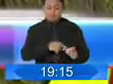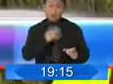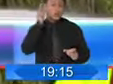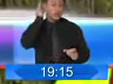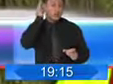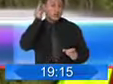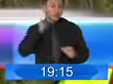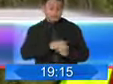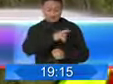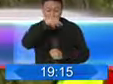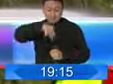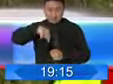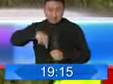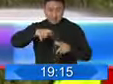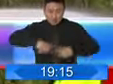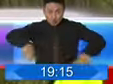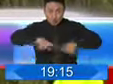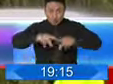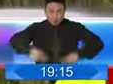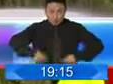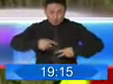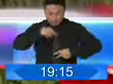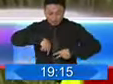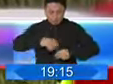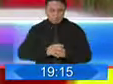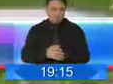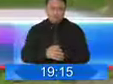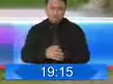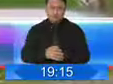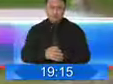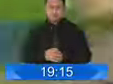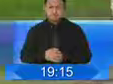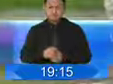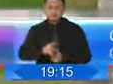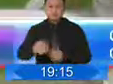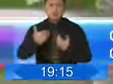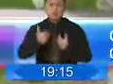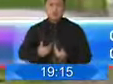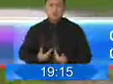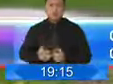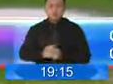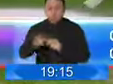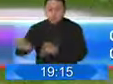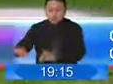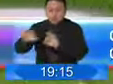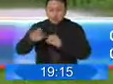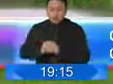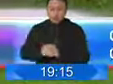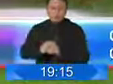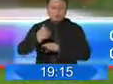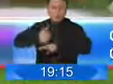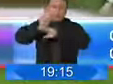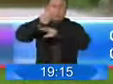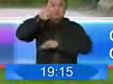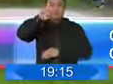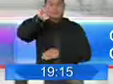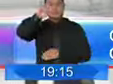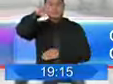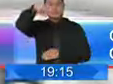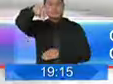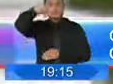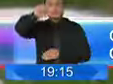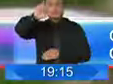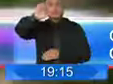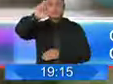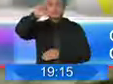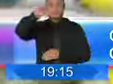no, pertenece aquí al sector, no es oriunda del lugar. El levantamiento del cadáver estuvo a cargo de agentes de la DINASED y criminalística. De la